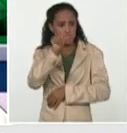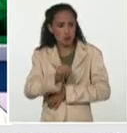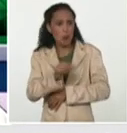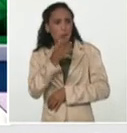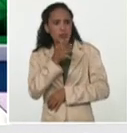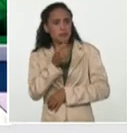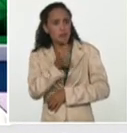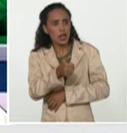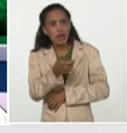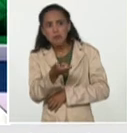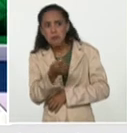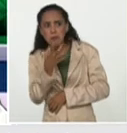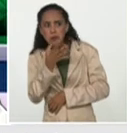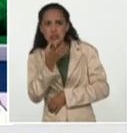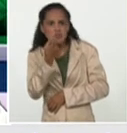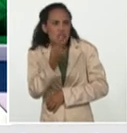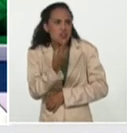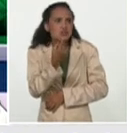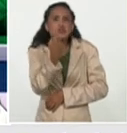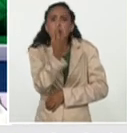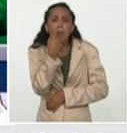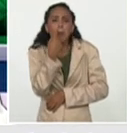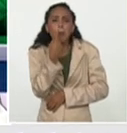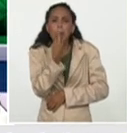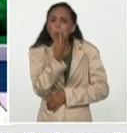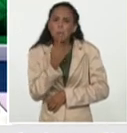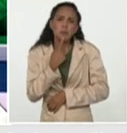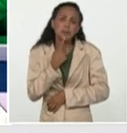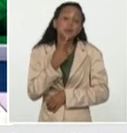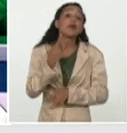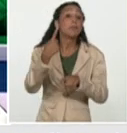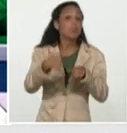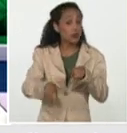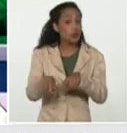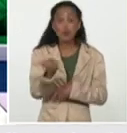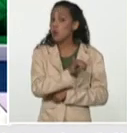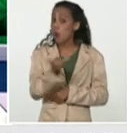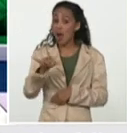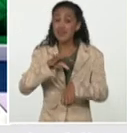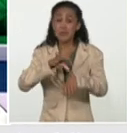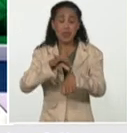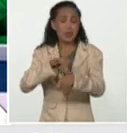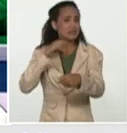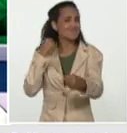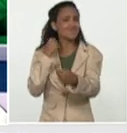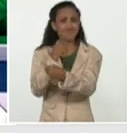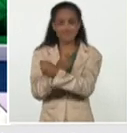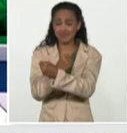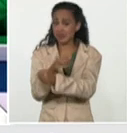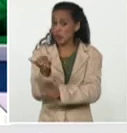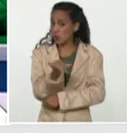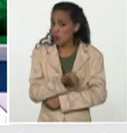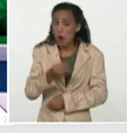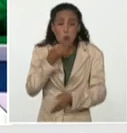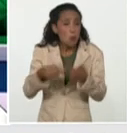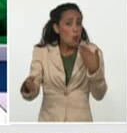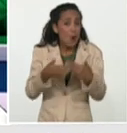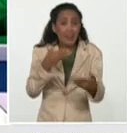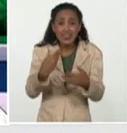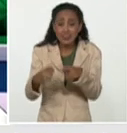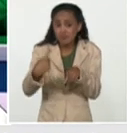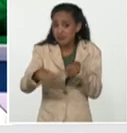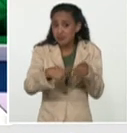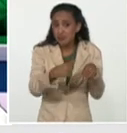complejos, ni los característicos que siempre se mencionaban, sino que cualquier síntoma, lo más importante